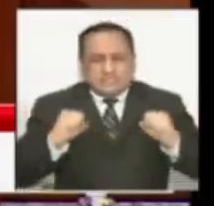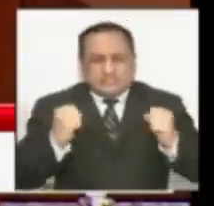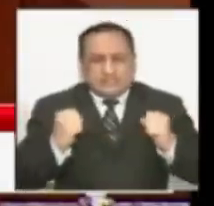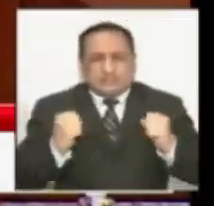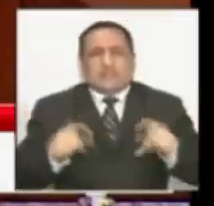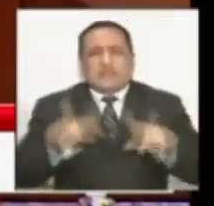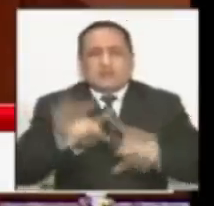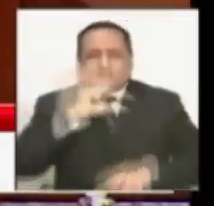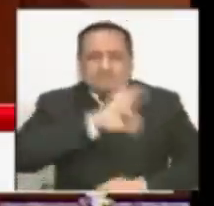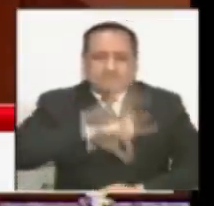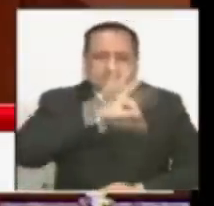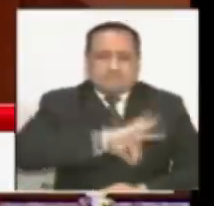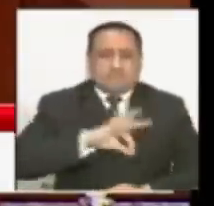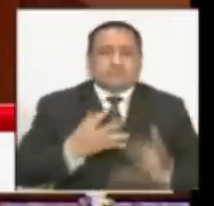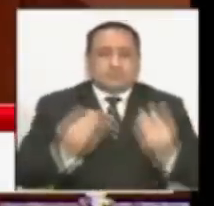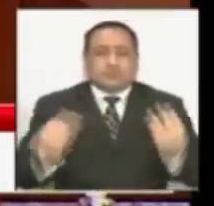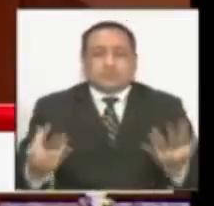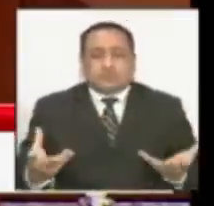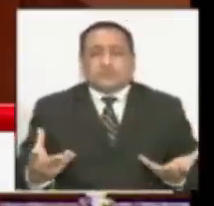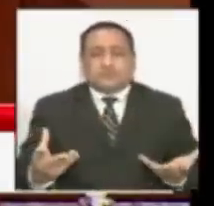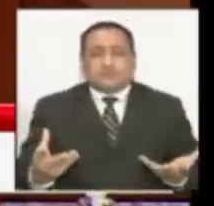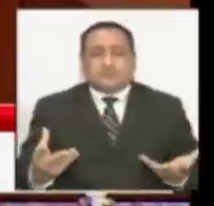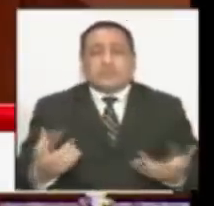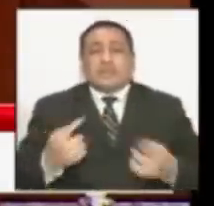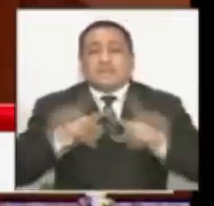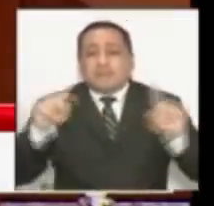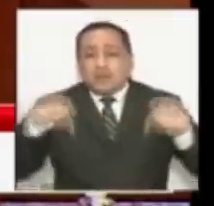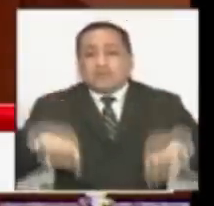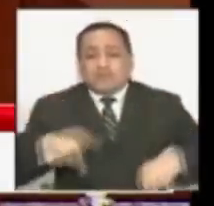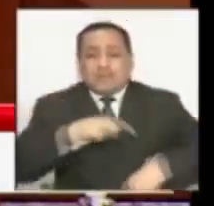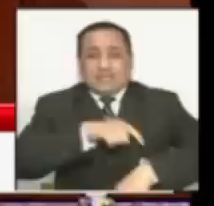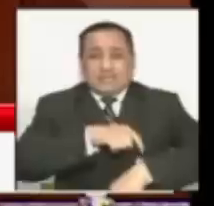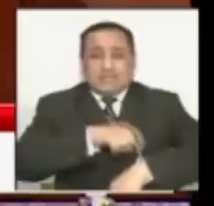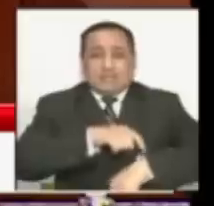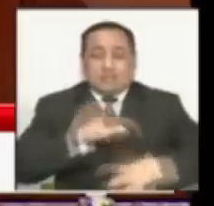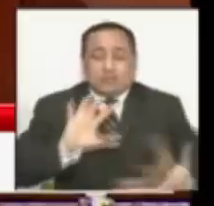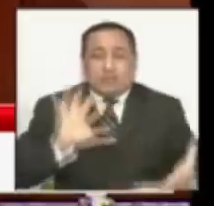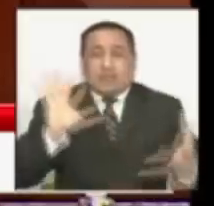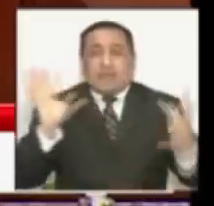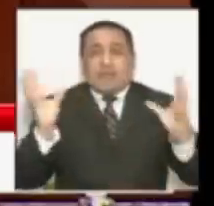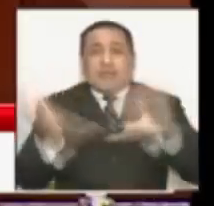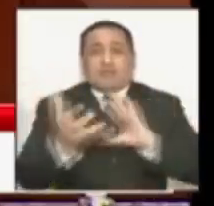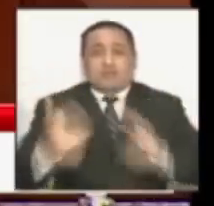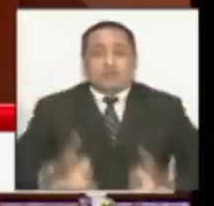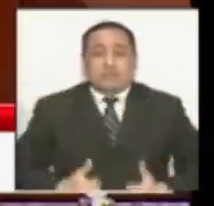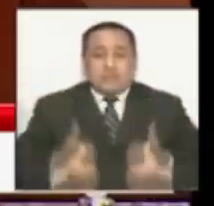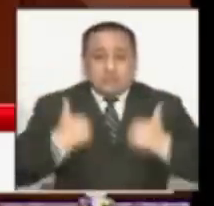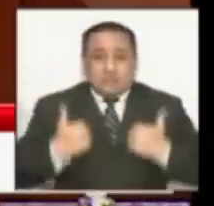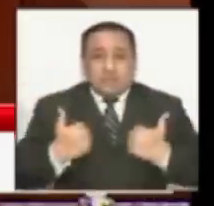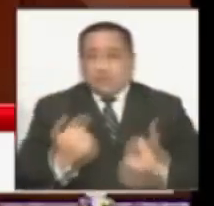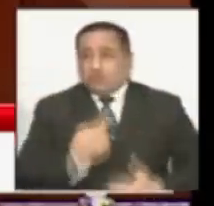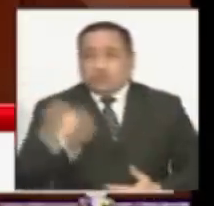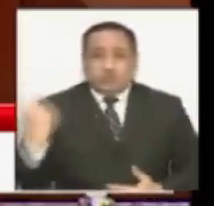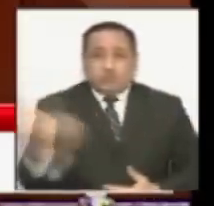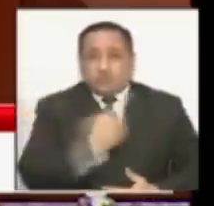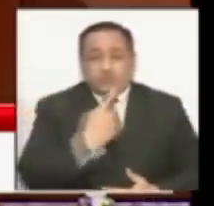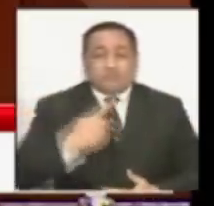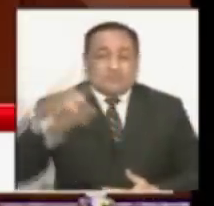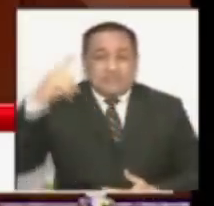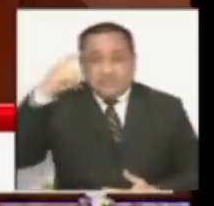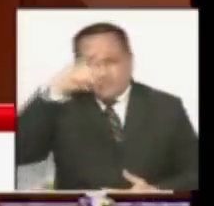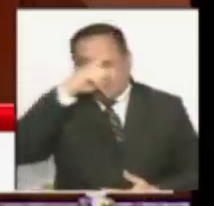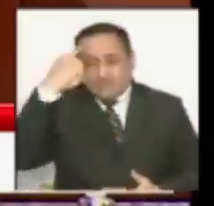de resentimientos. En este cambio de época que nos ha tocado vivir a todos nosotros, es